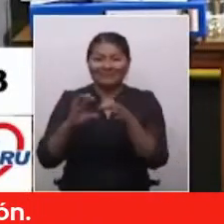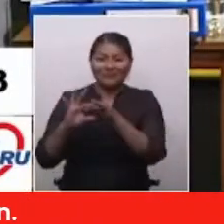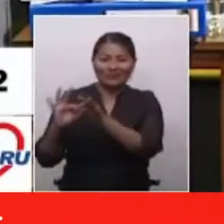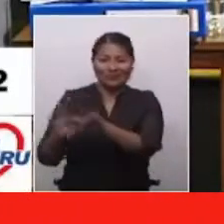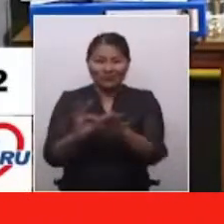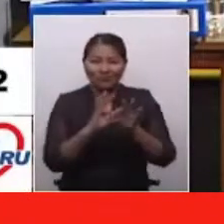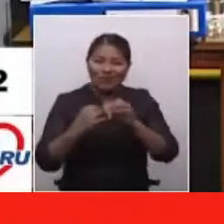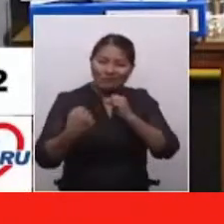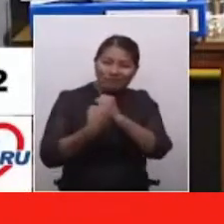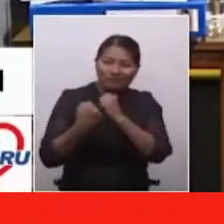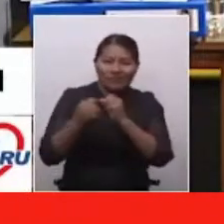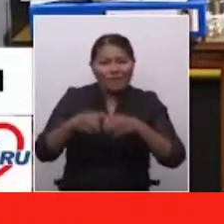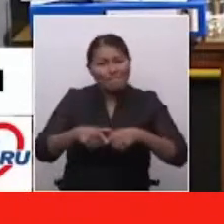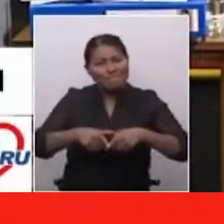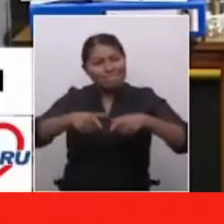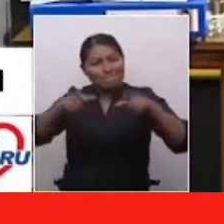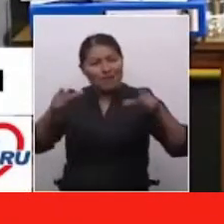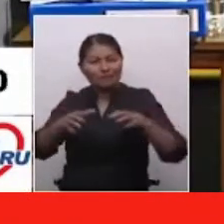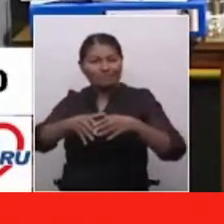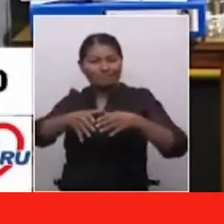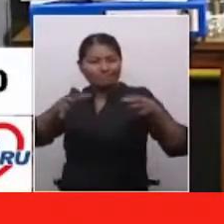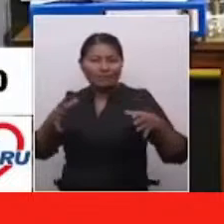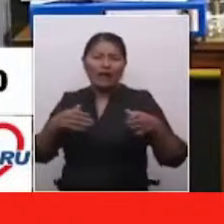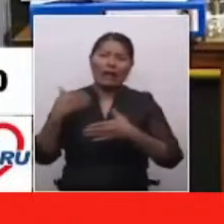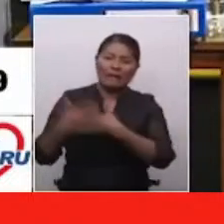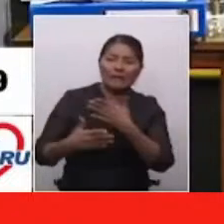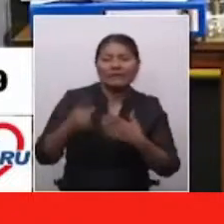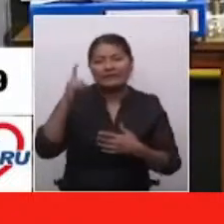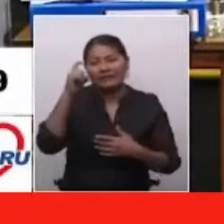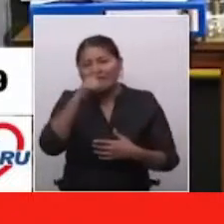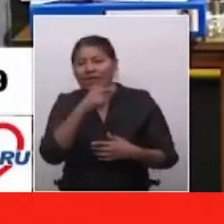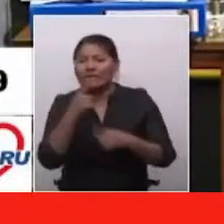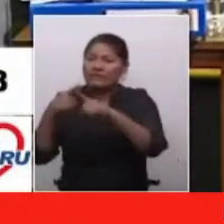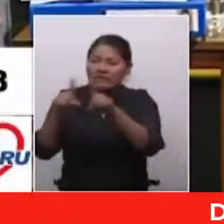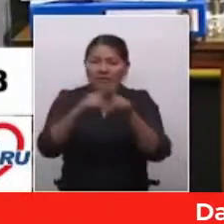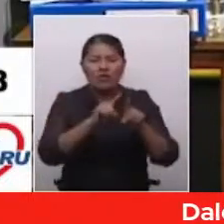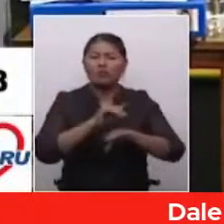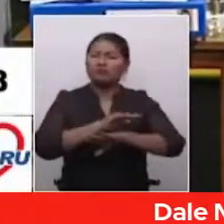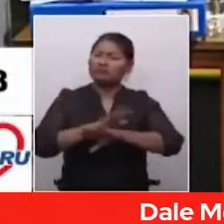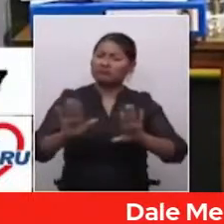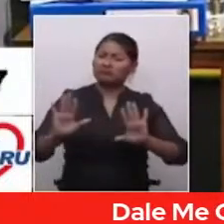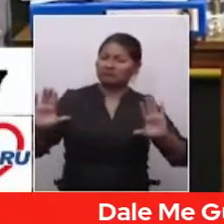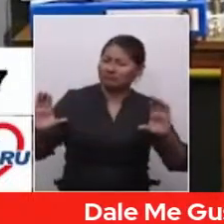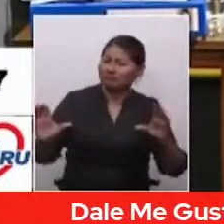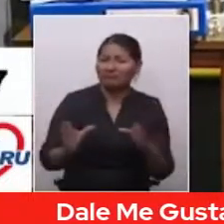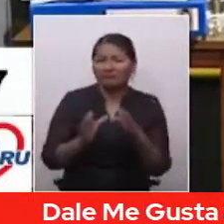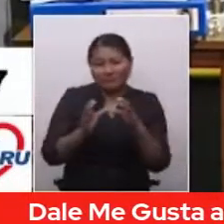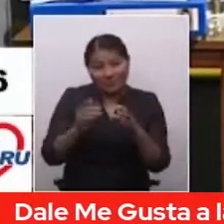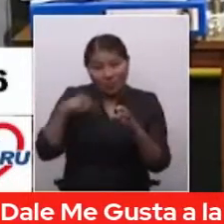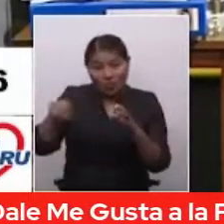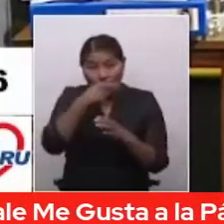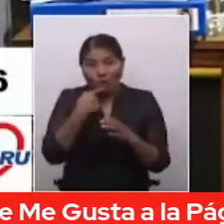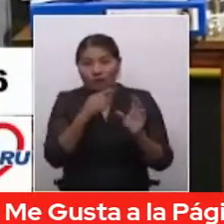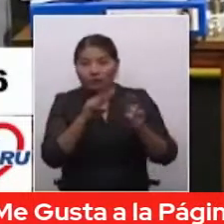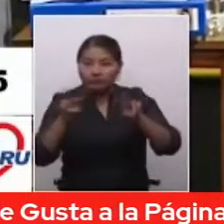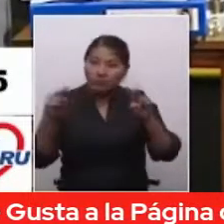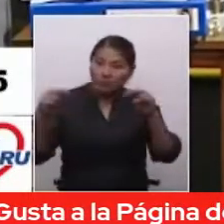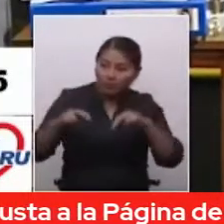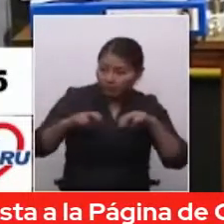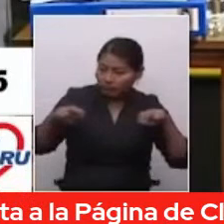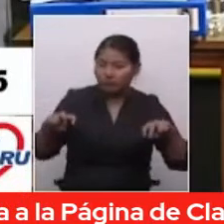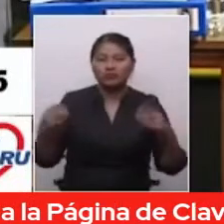unamos y demostremos grandezas a pesar de nuestras diferencias. Eso incluye a todos los que estamos aquí